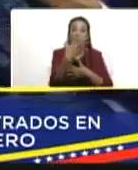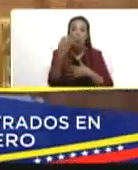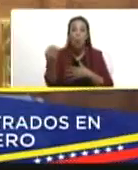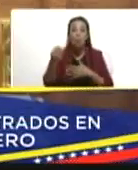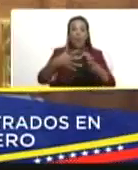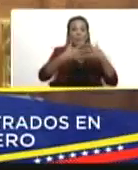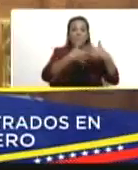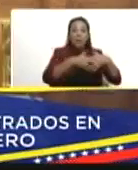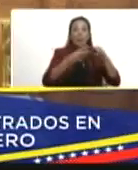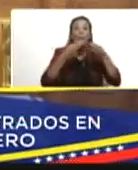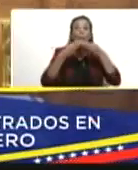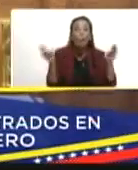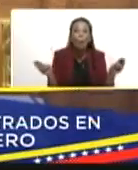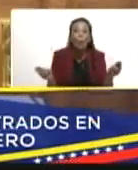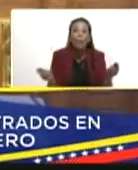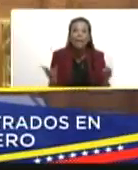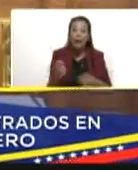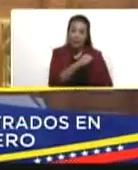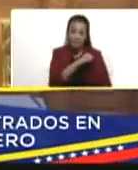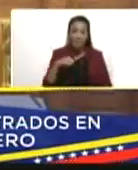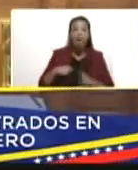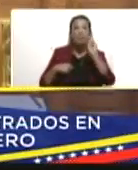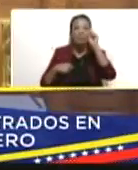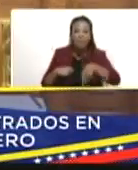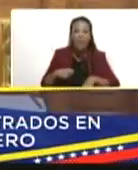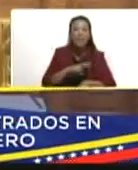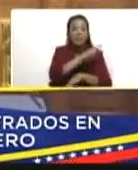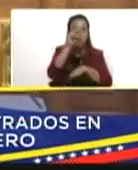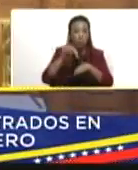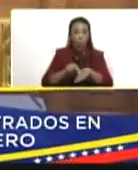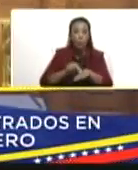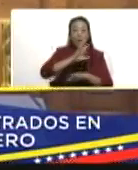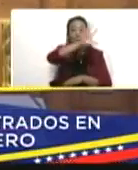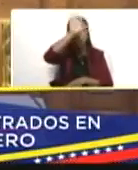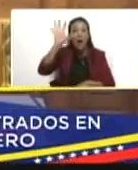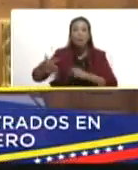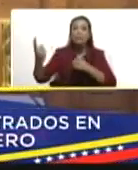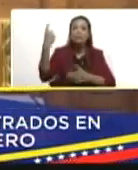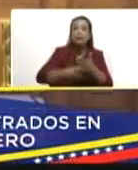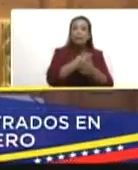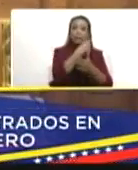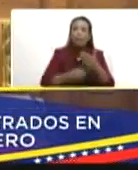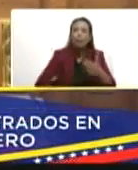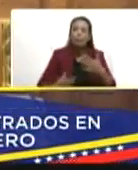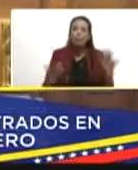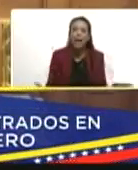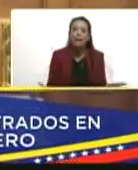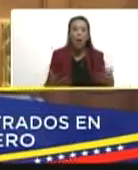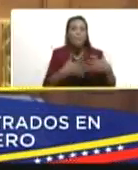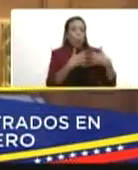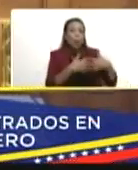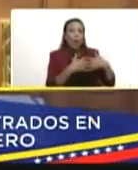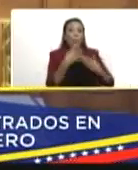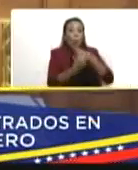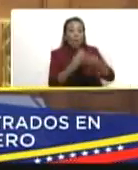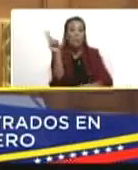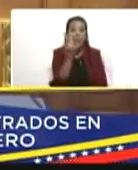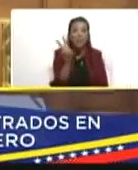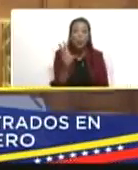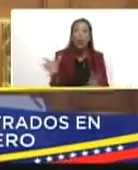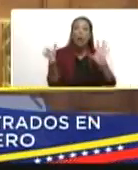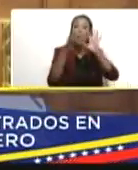empresas públicas y privadas nacionales y extranjeras sancionadas por operar en Venezuela y